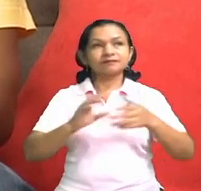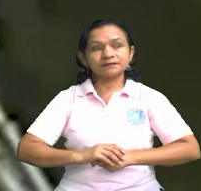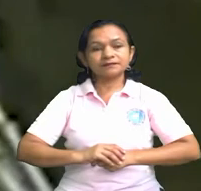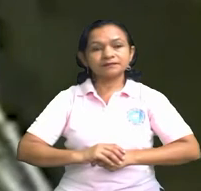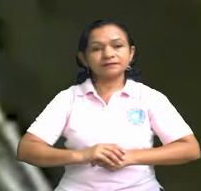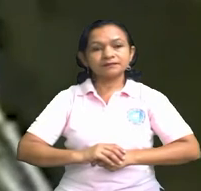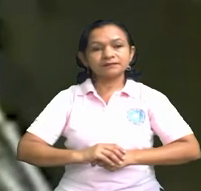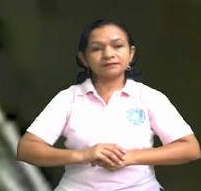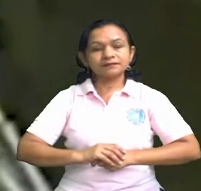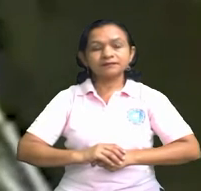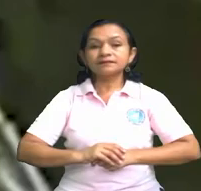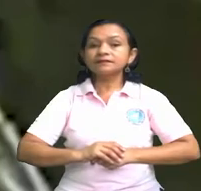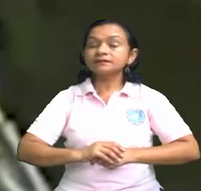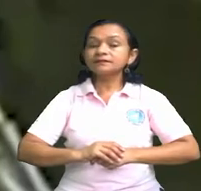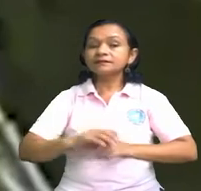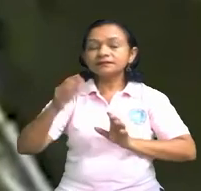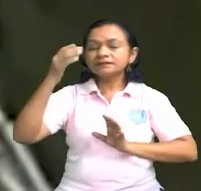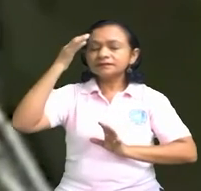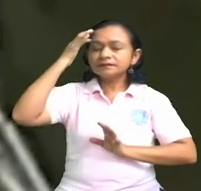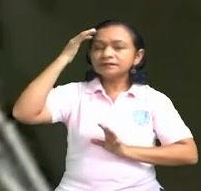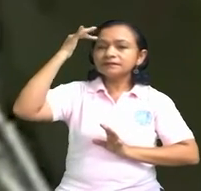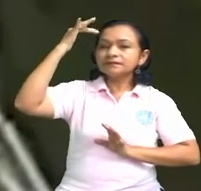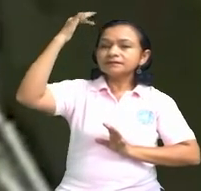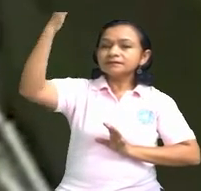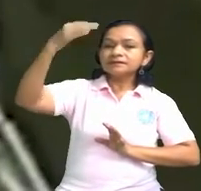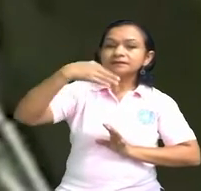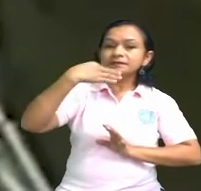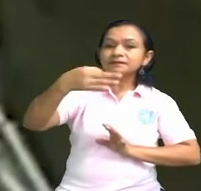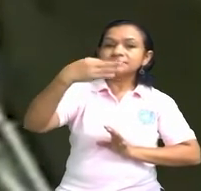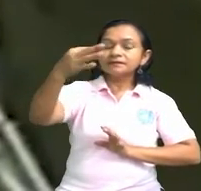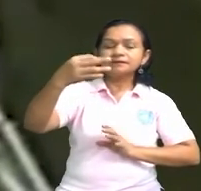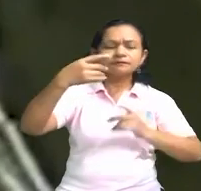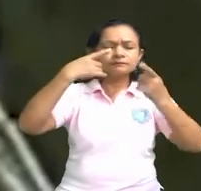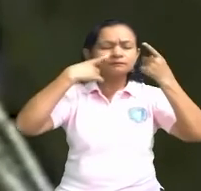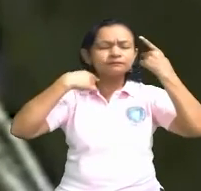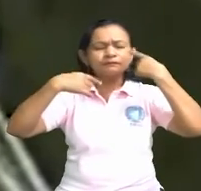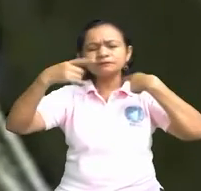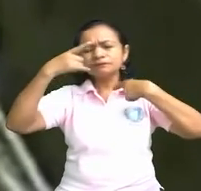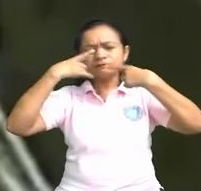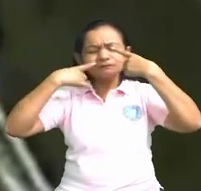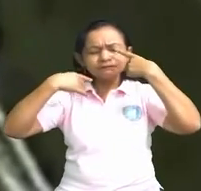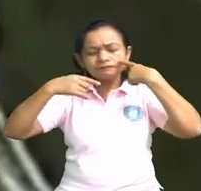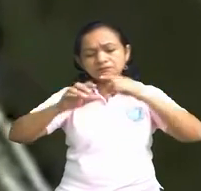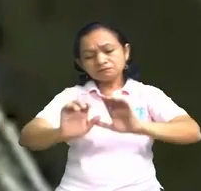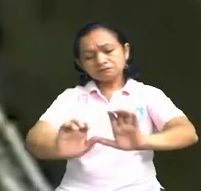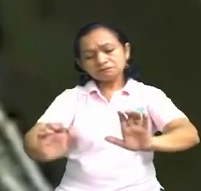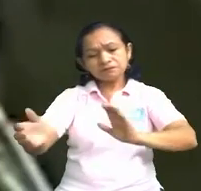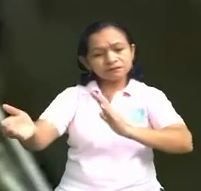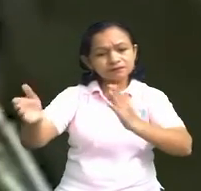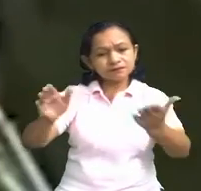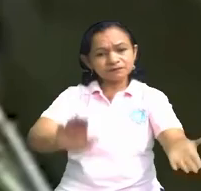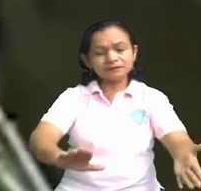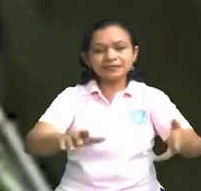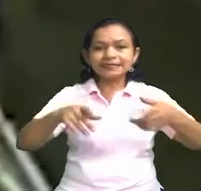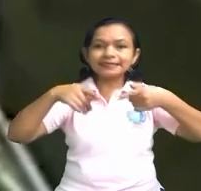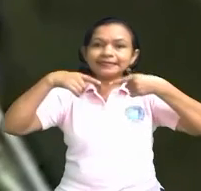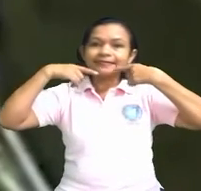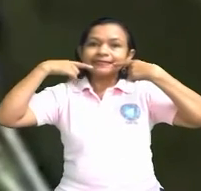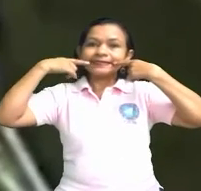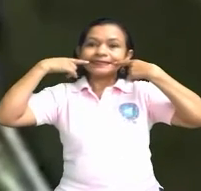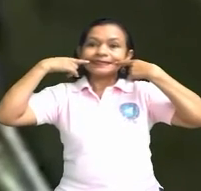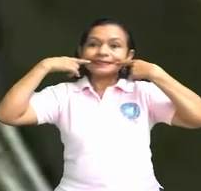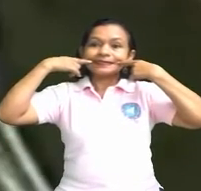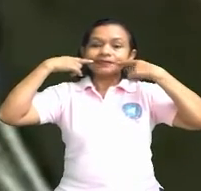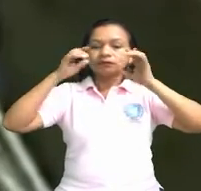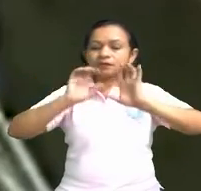video. Capaces de soñar en el futuro, de llorar por un niño que muere y de reír por un niño